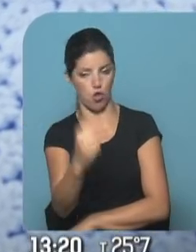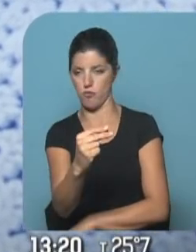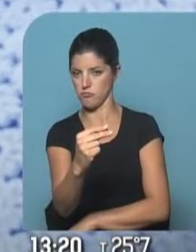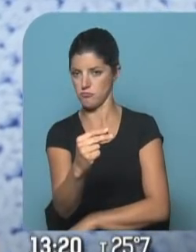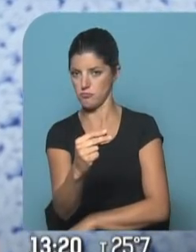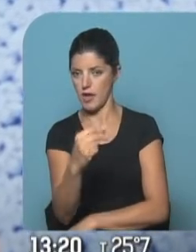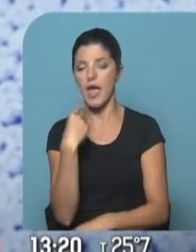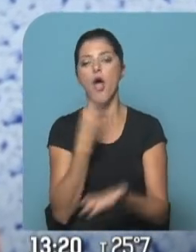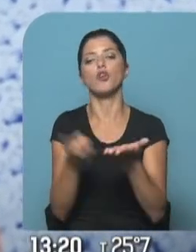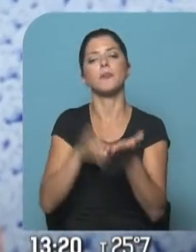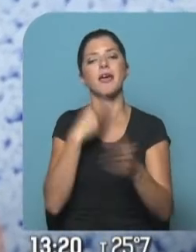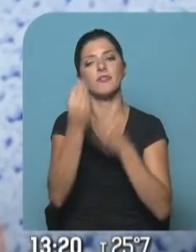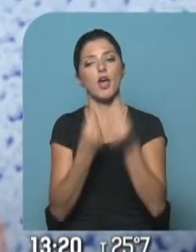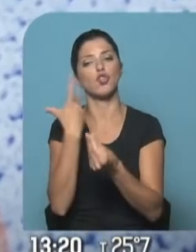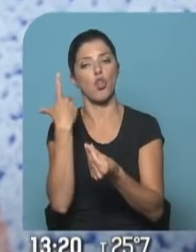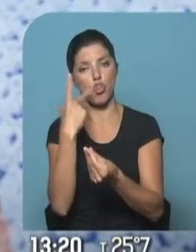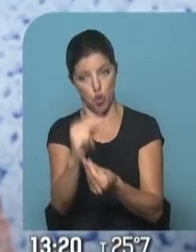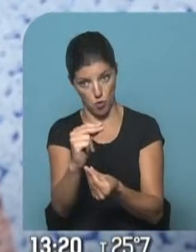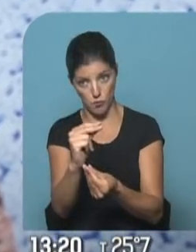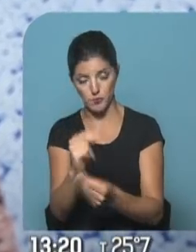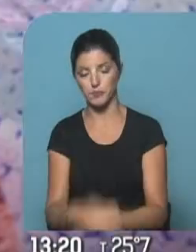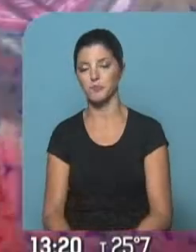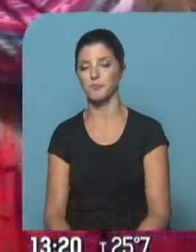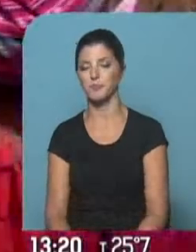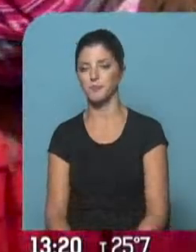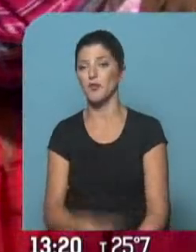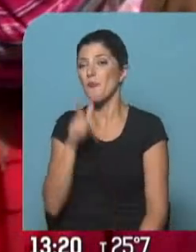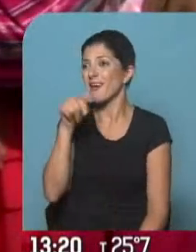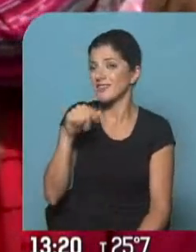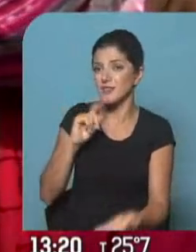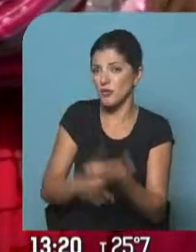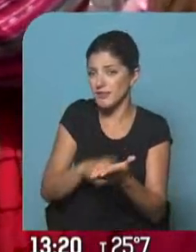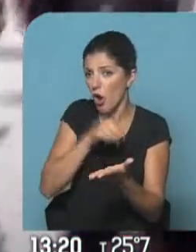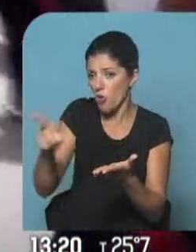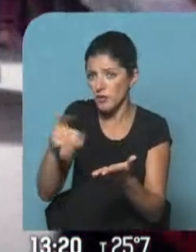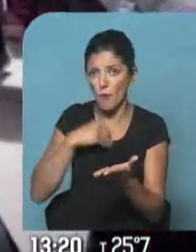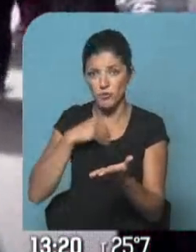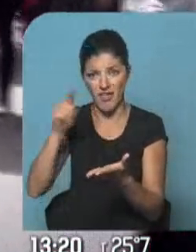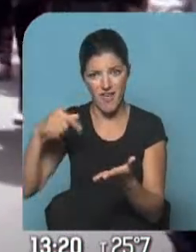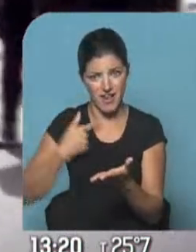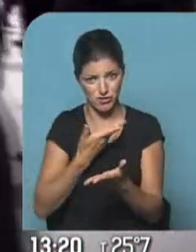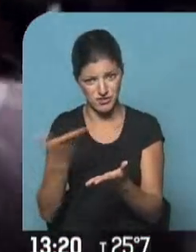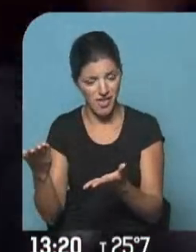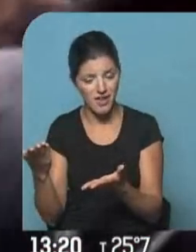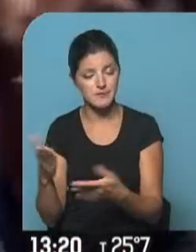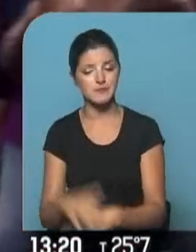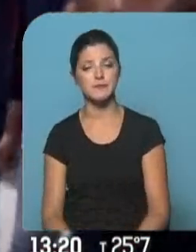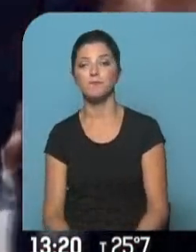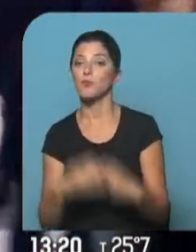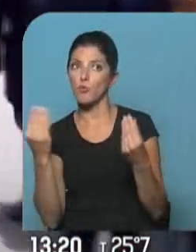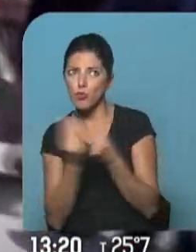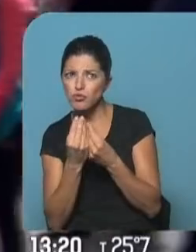en contra de la enmienda a la prohibición de la reelección indefinida. La mayoría del arco opositor criticó el